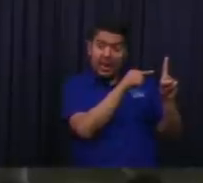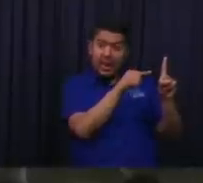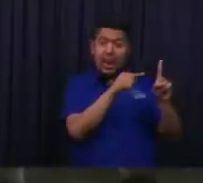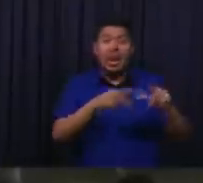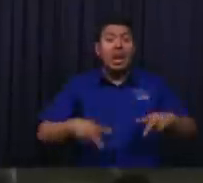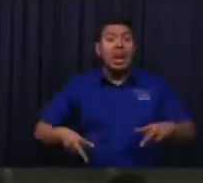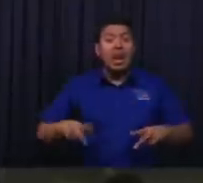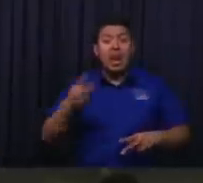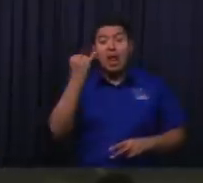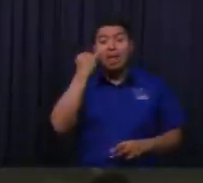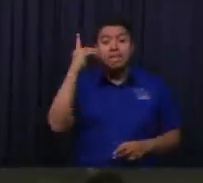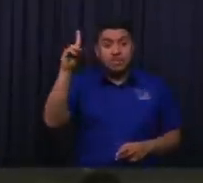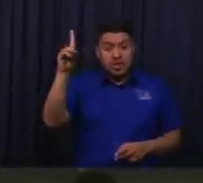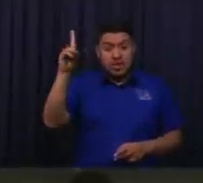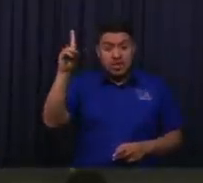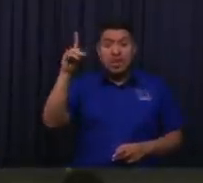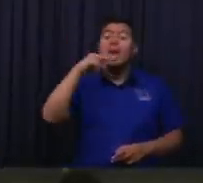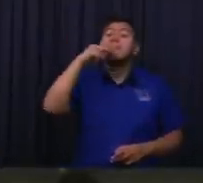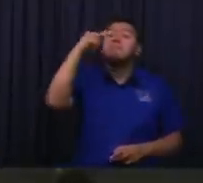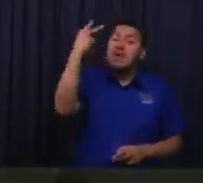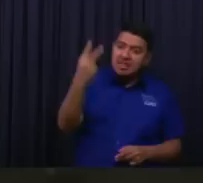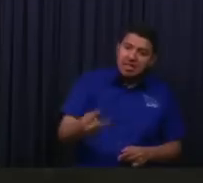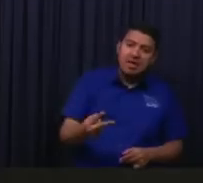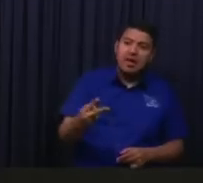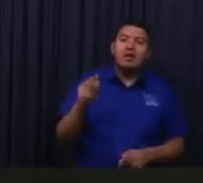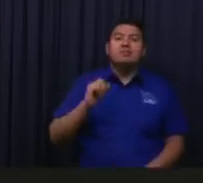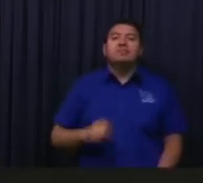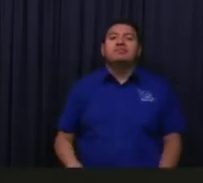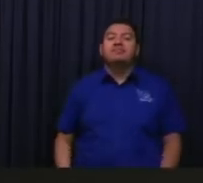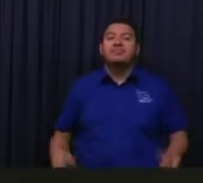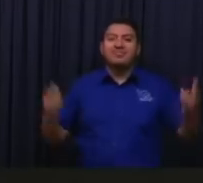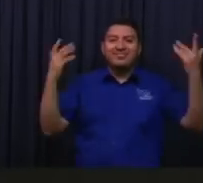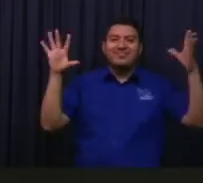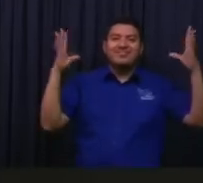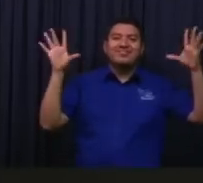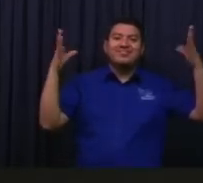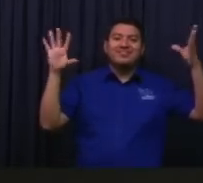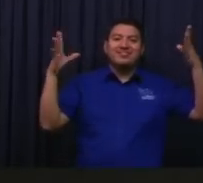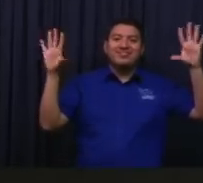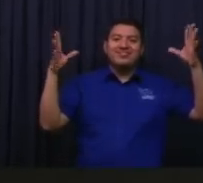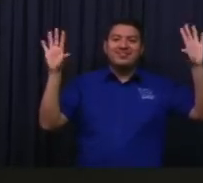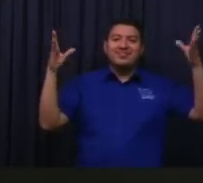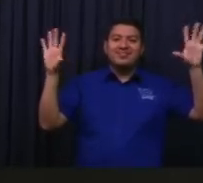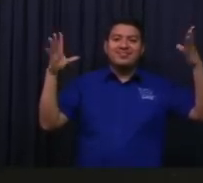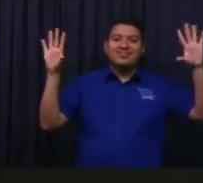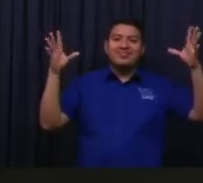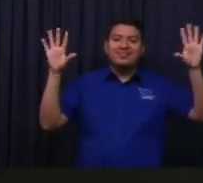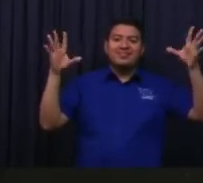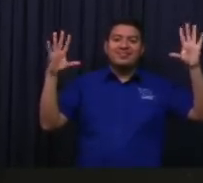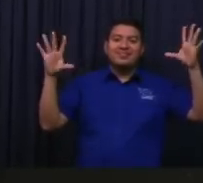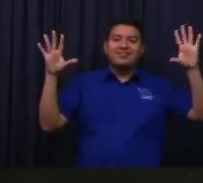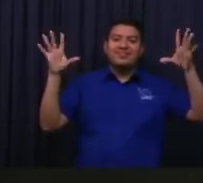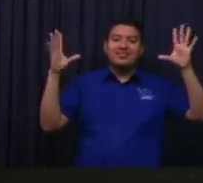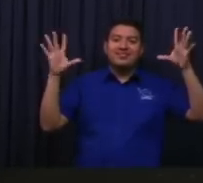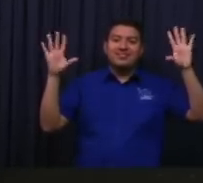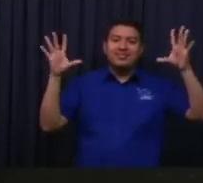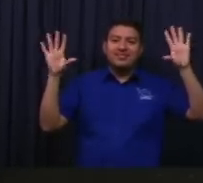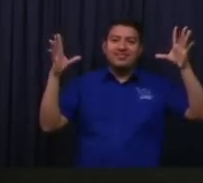Denle un aplauso al Rey bendito. Ah, qué cosa más linda. Me gozo,